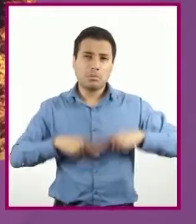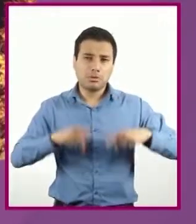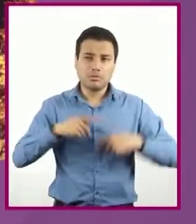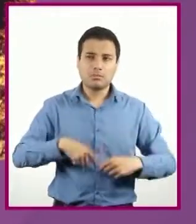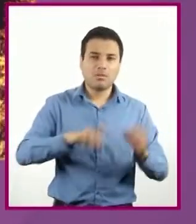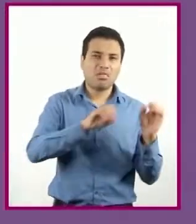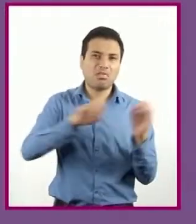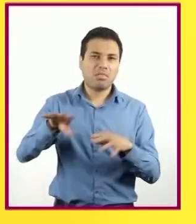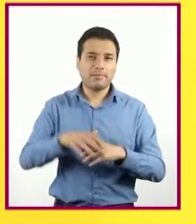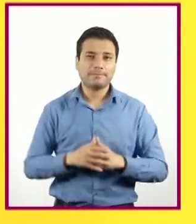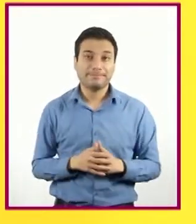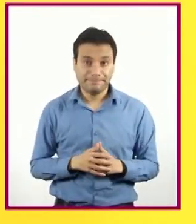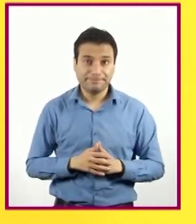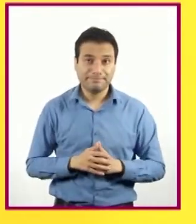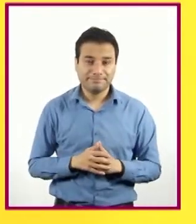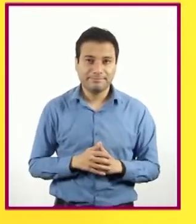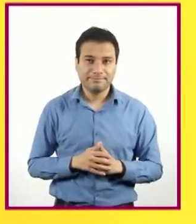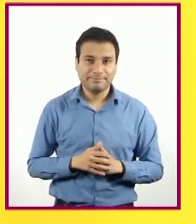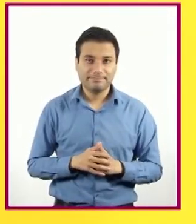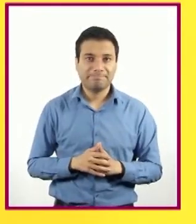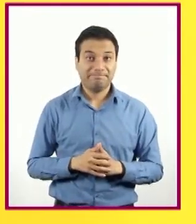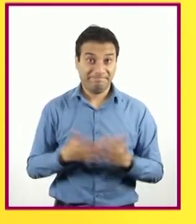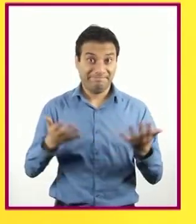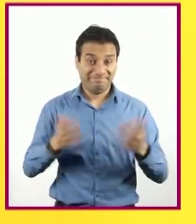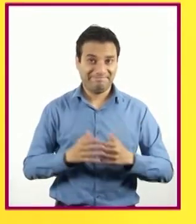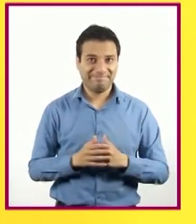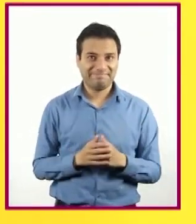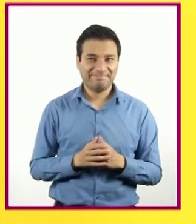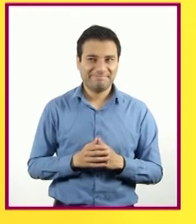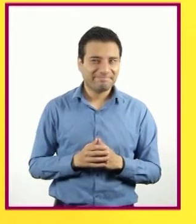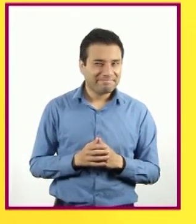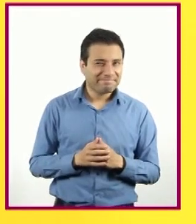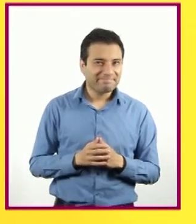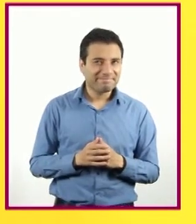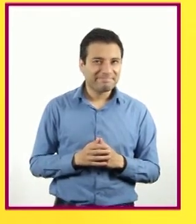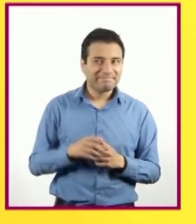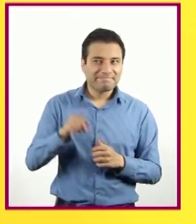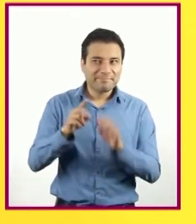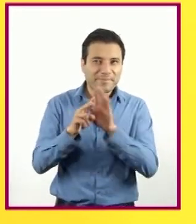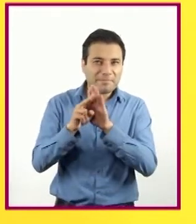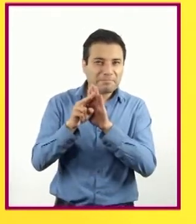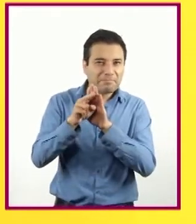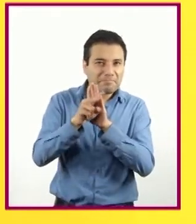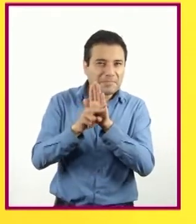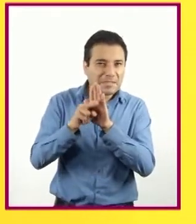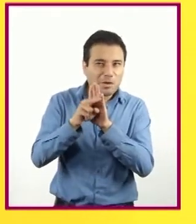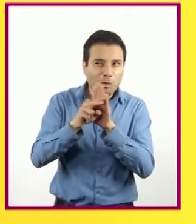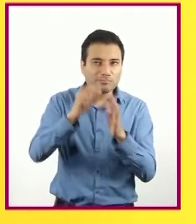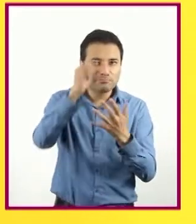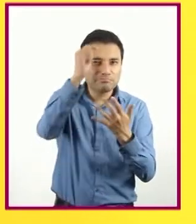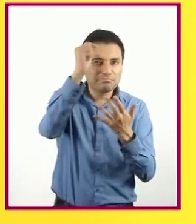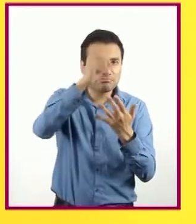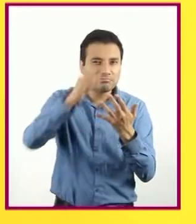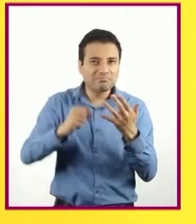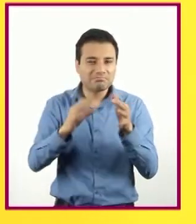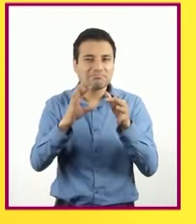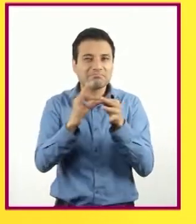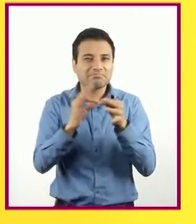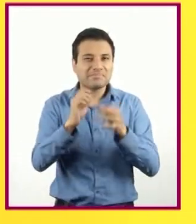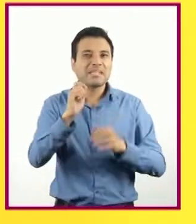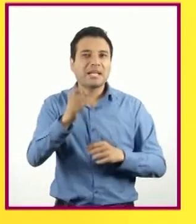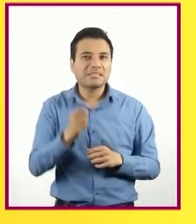población. ¿Qué elementos recuerdan del video anterior? ¿En qué aspectos